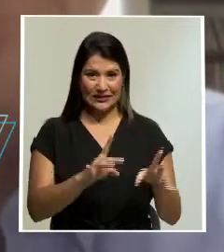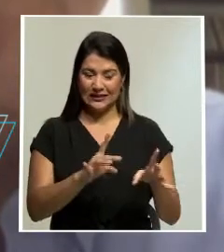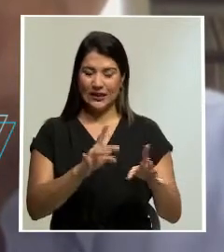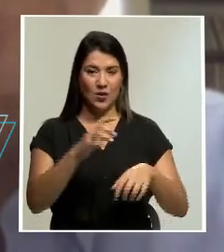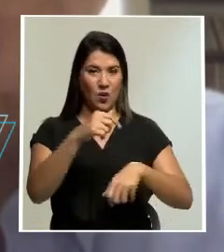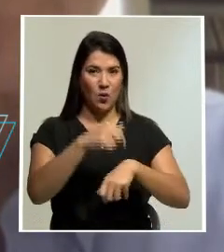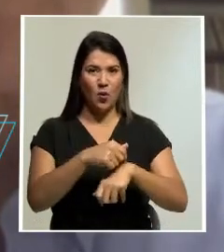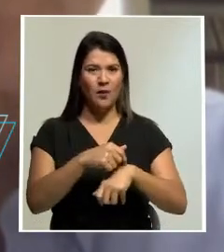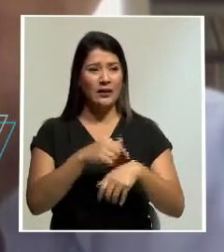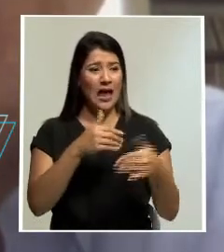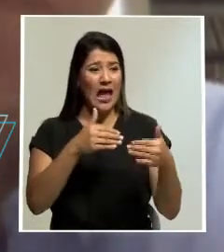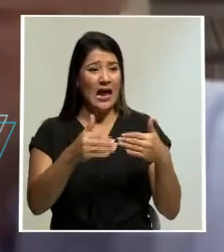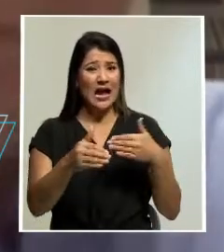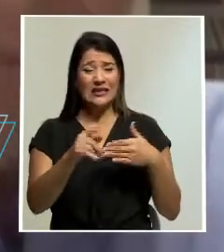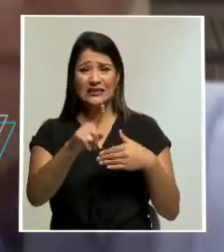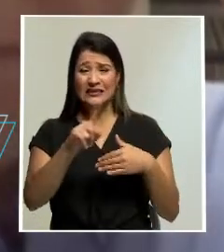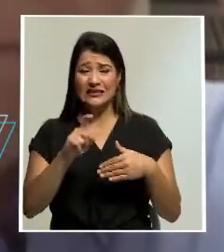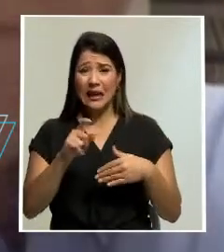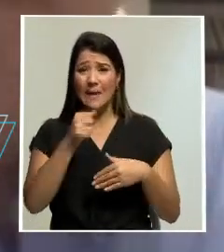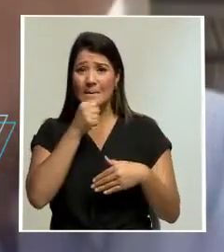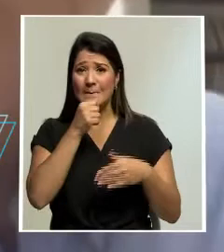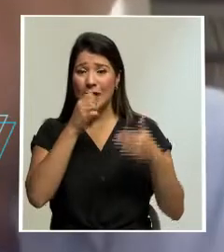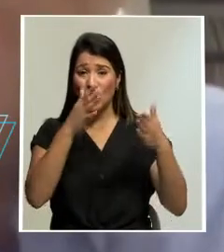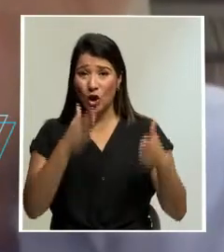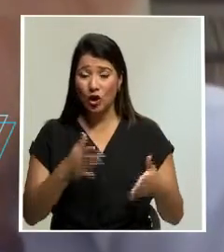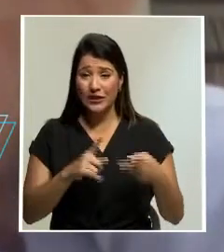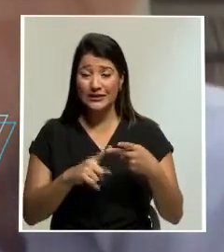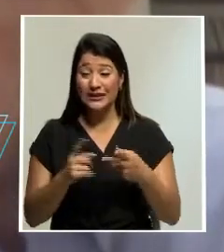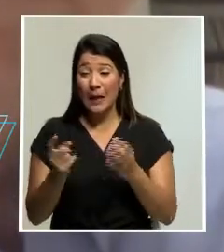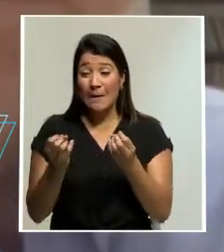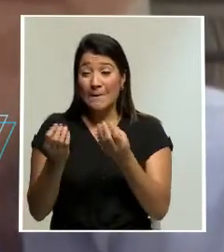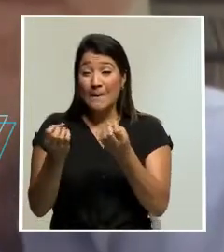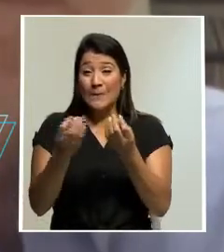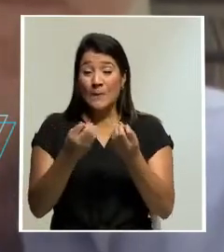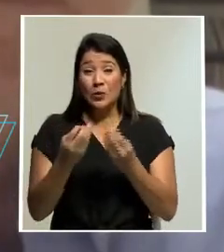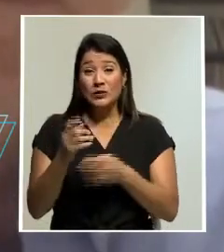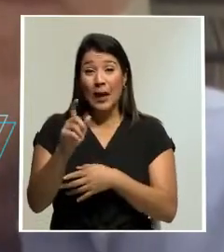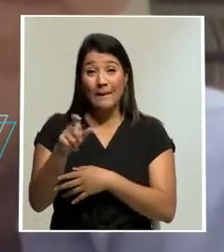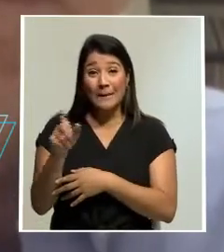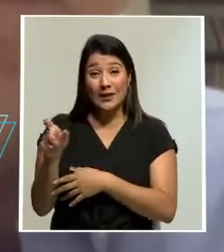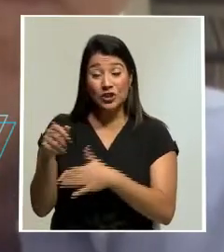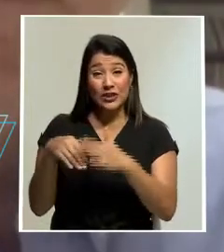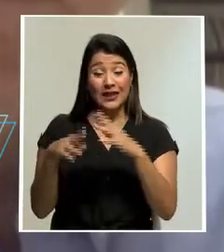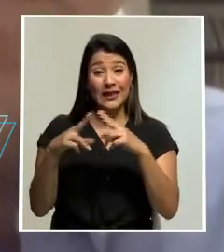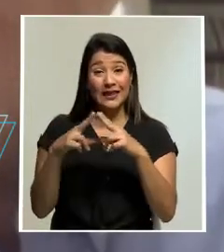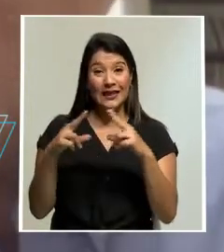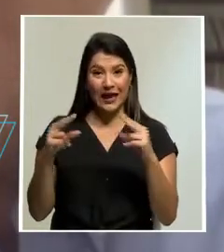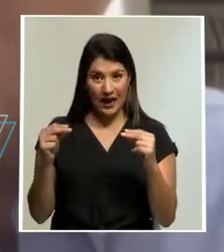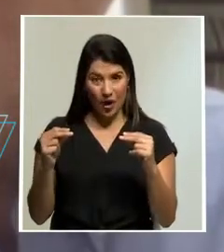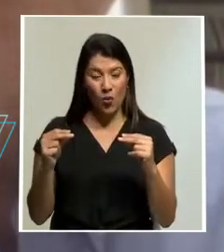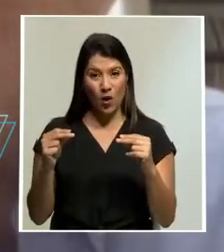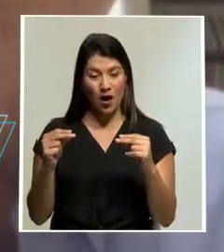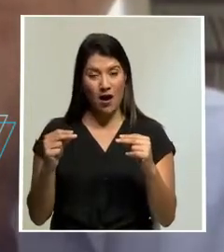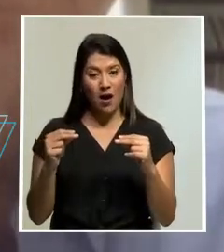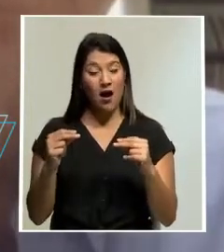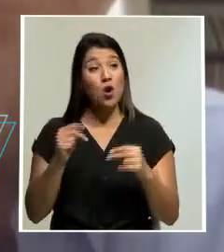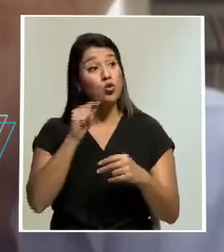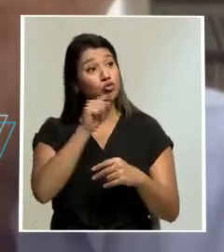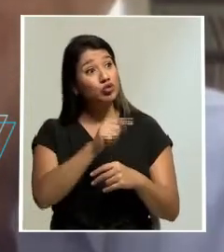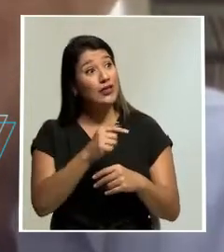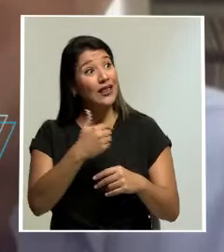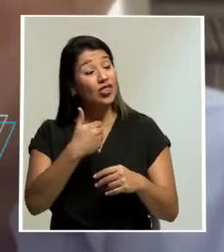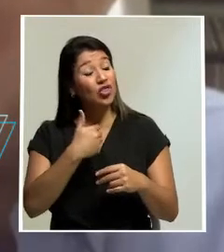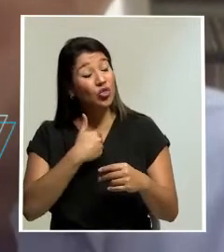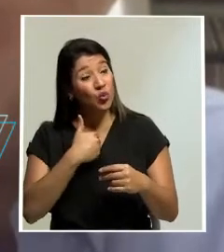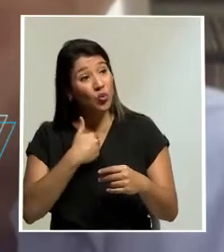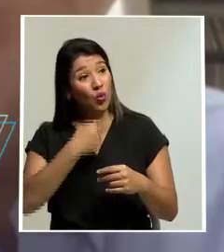como casi un centenar de periodistas y de miles de ciudadanos nicaragüenses, vos te viste obligado a